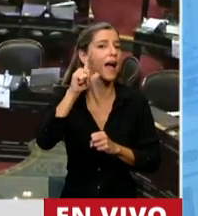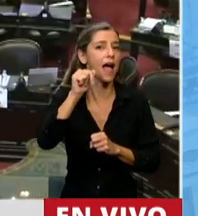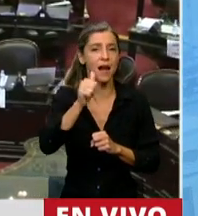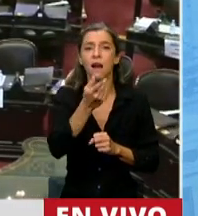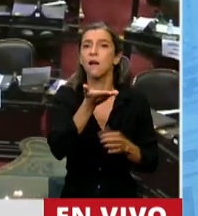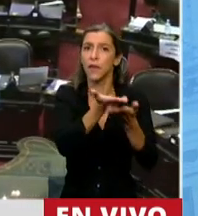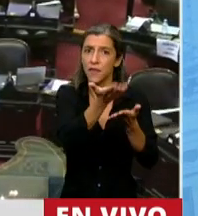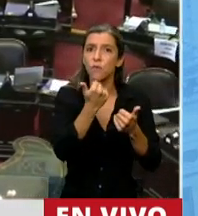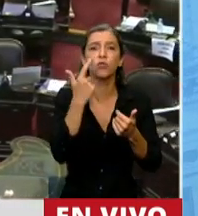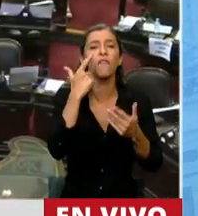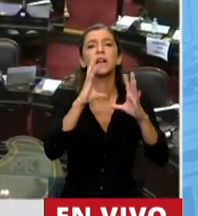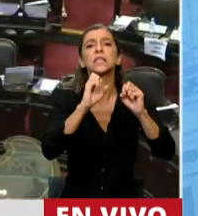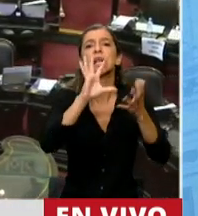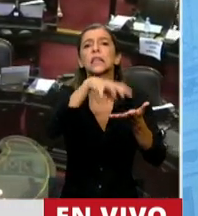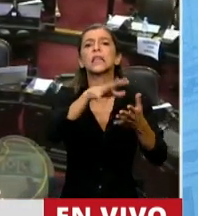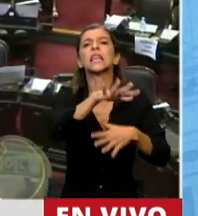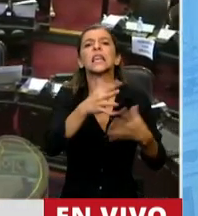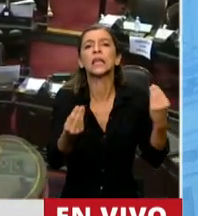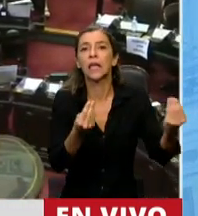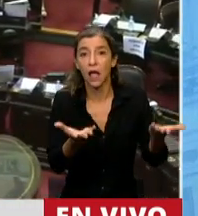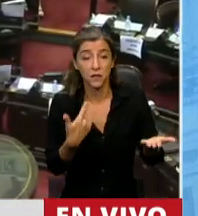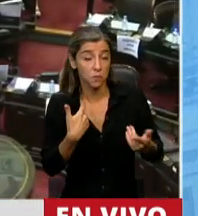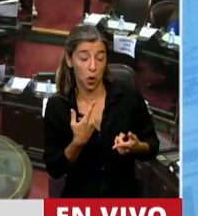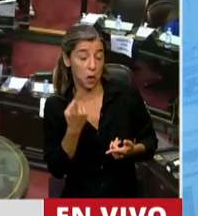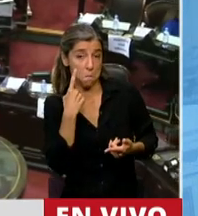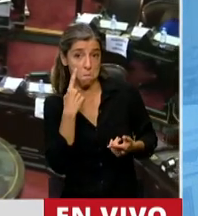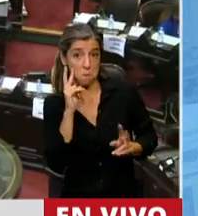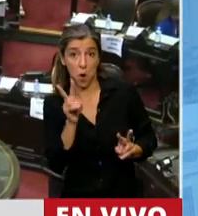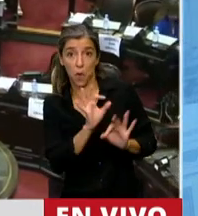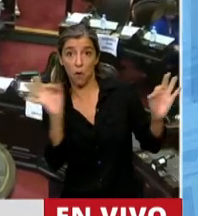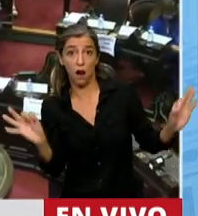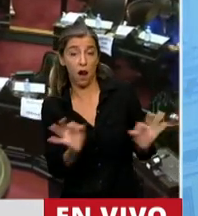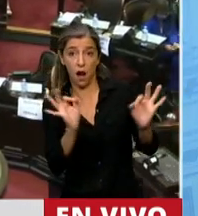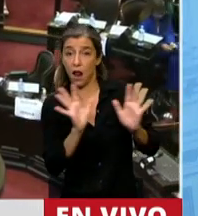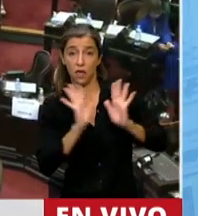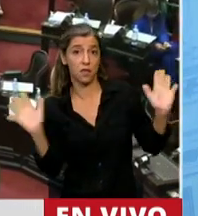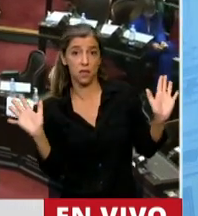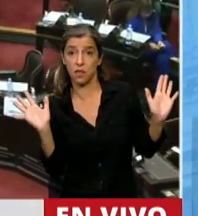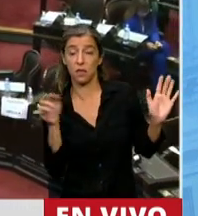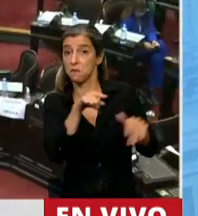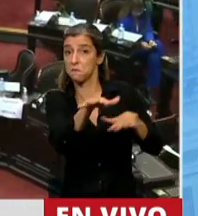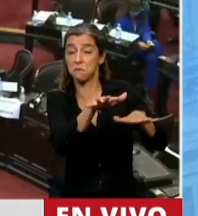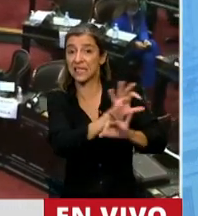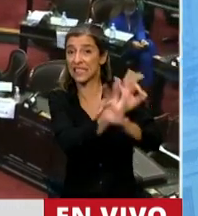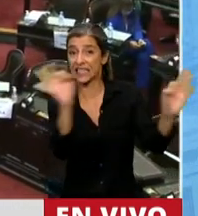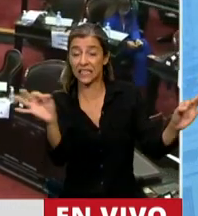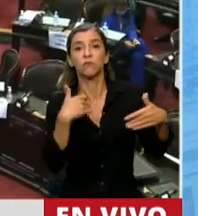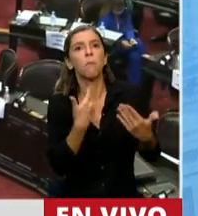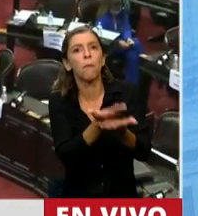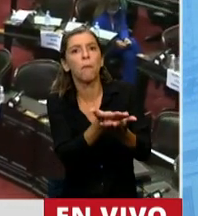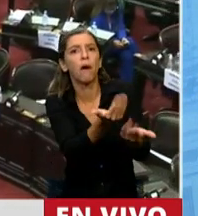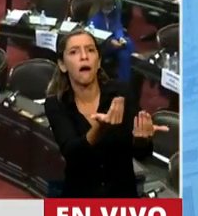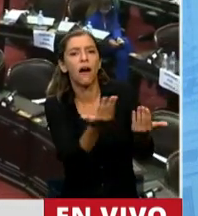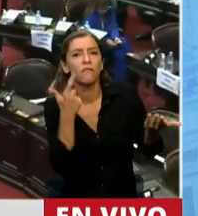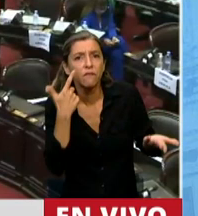Secretaría, que realmente no vemos absolutamente ninguna acción que él esté llevando a cabo porque se vuelven a repetir los mismos